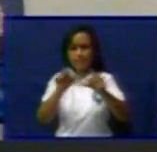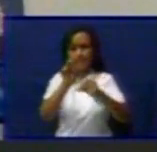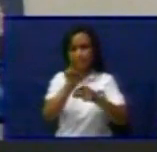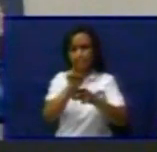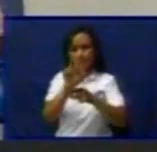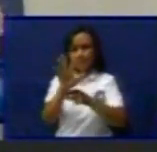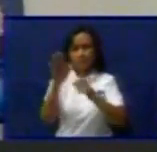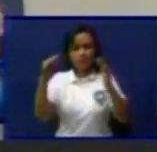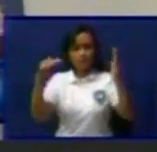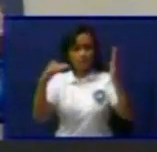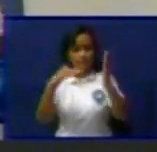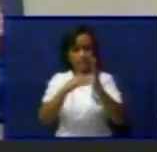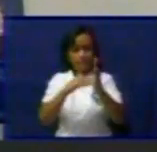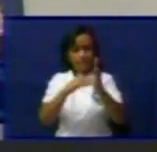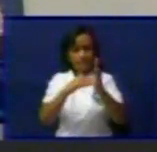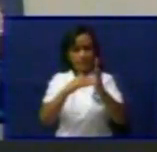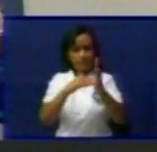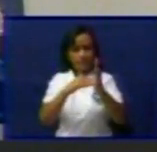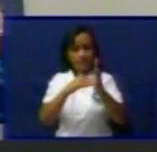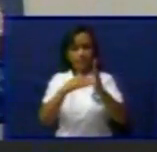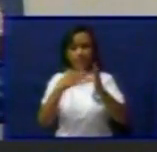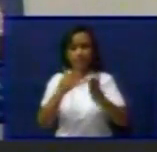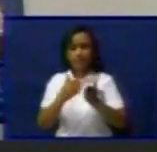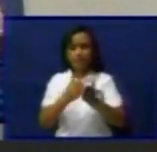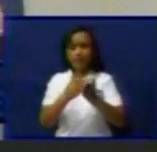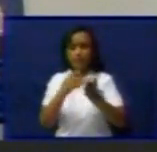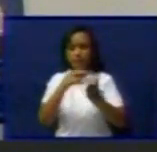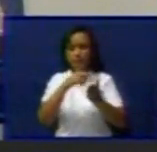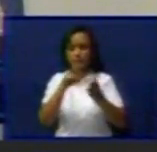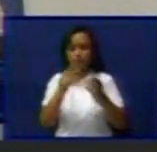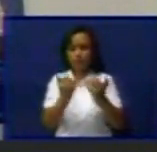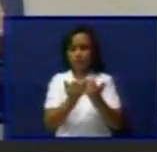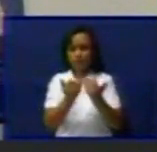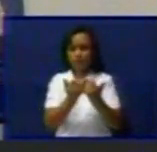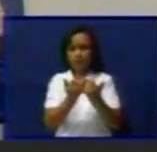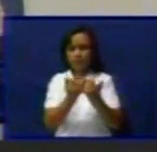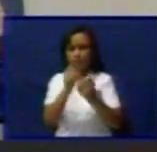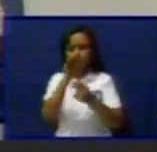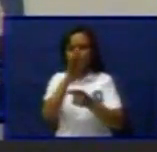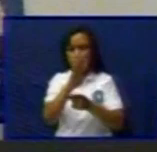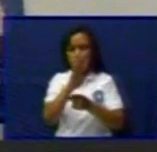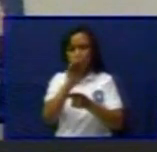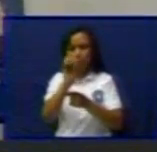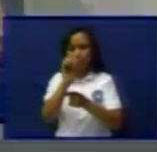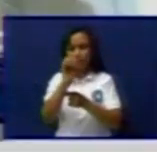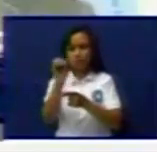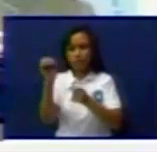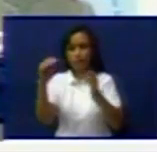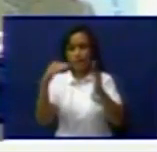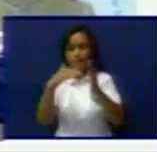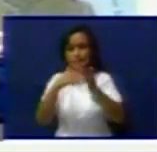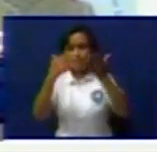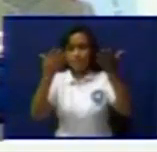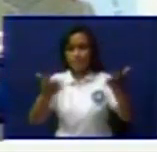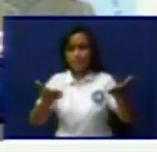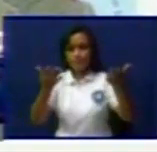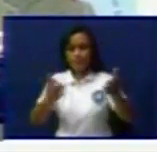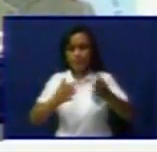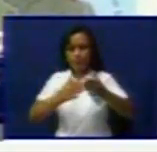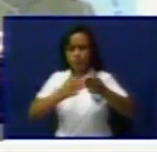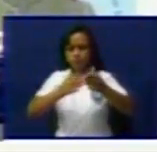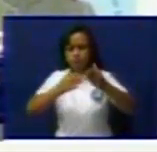de 25.000 TEU, barcos graneleros de 400.000 toneladas